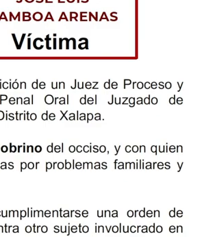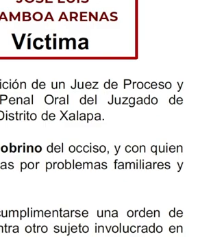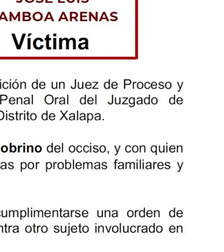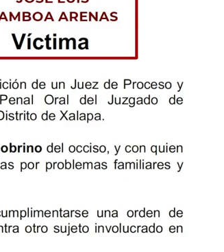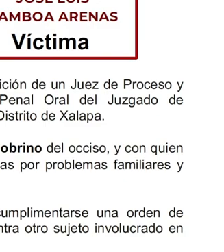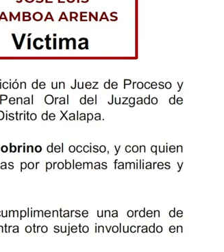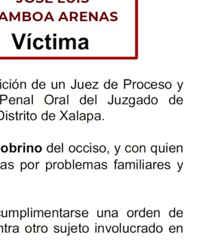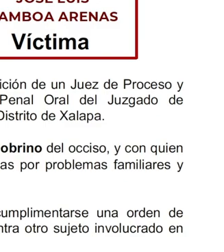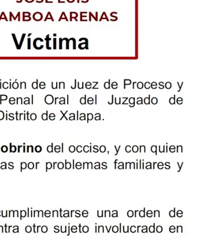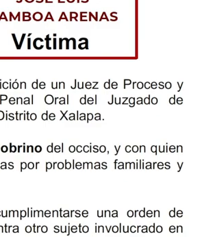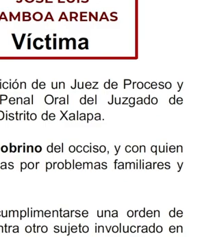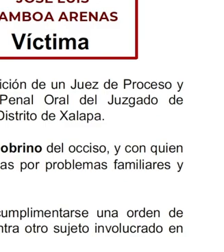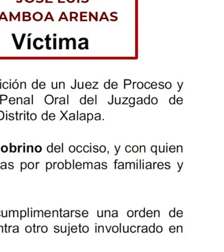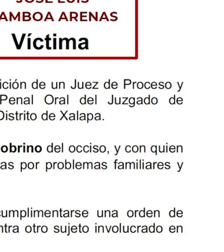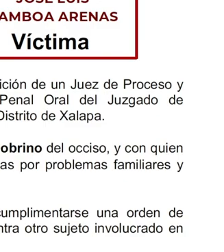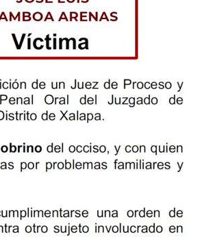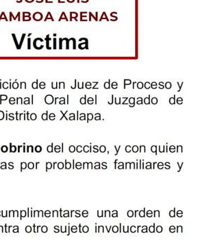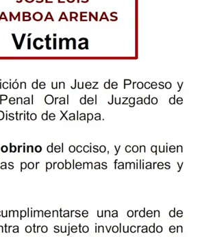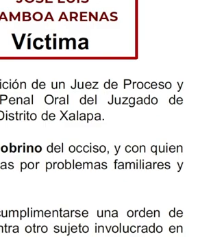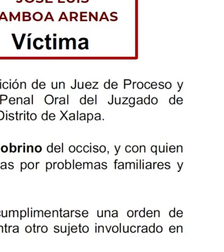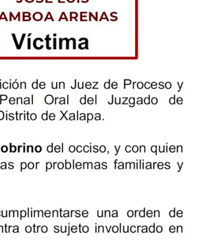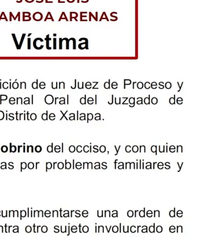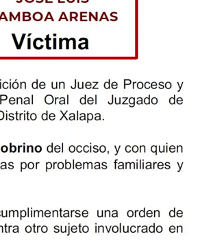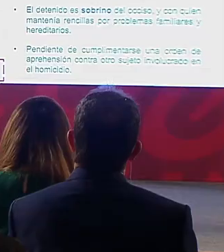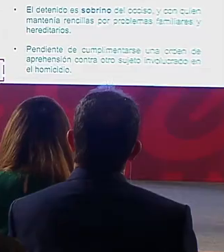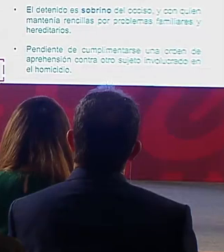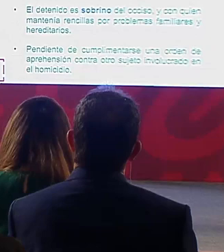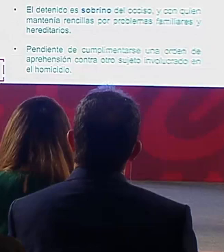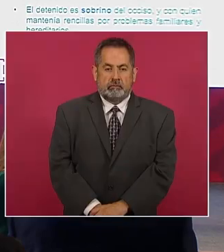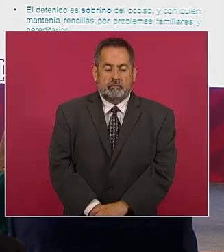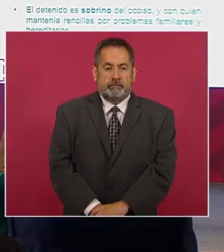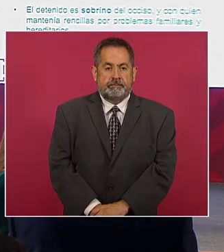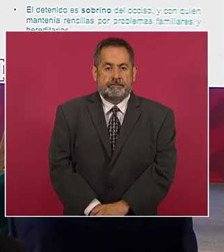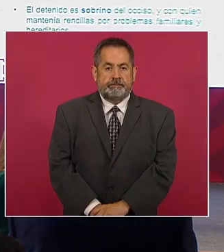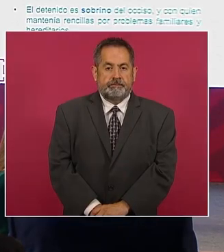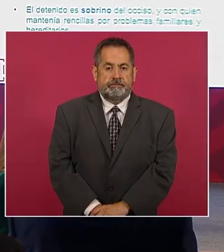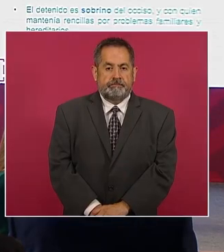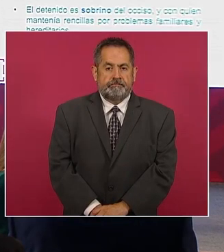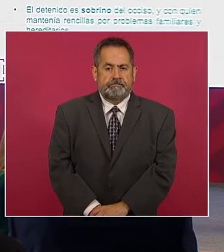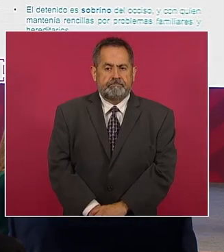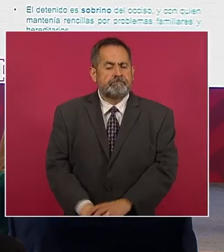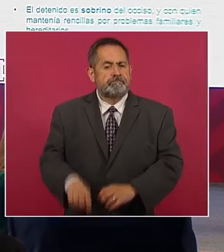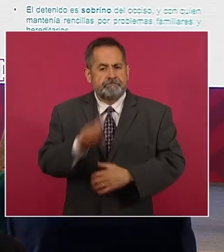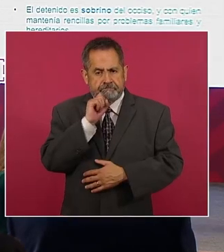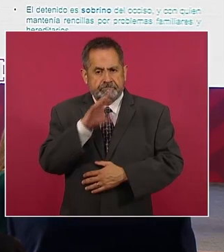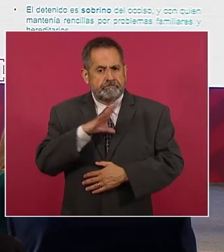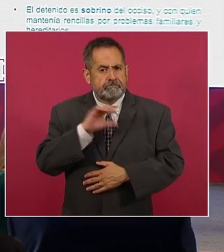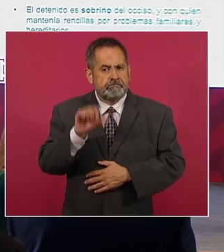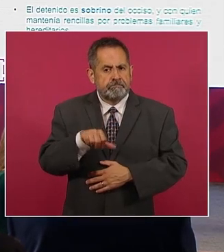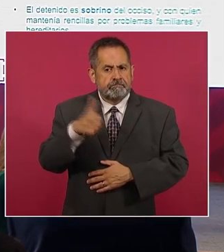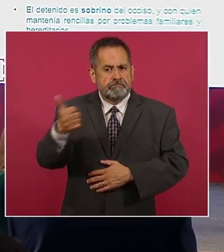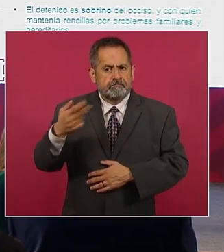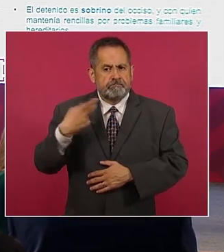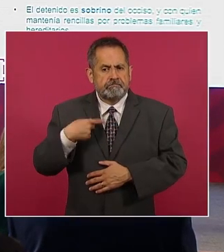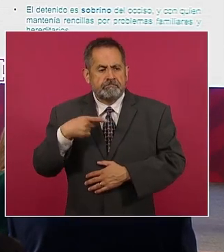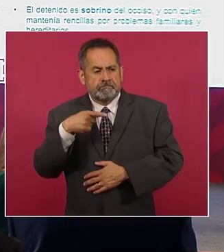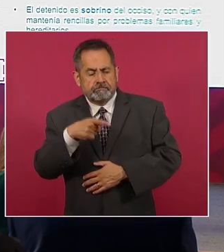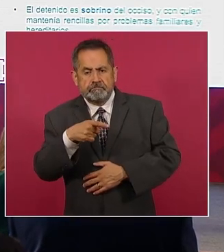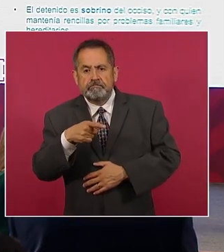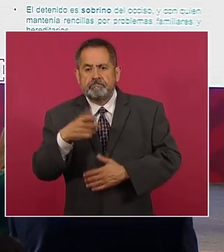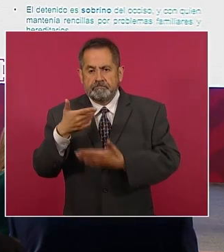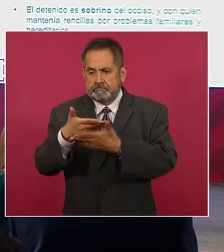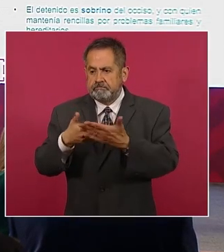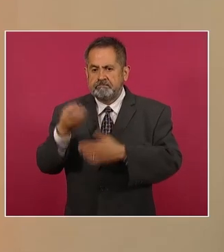responsable del homicidio de José Luis Gamboa. También hay otra persona que tiene orden de